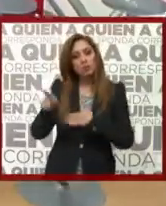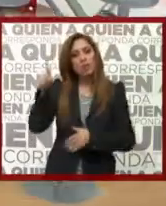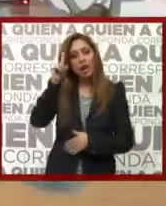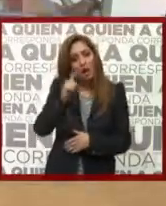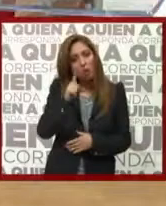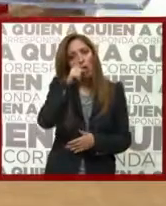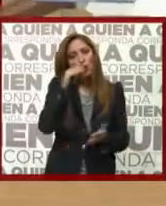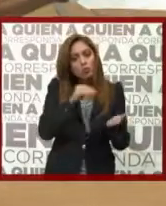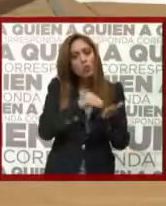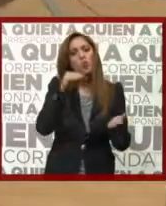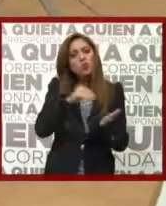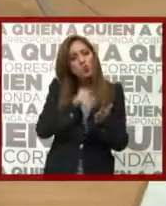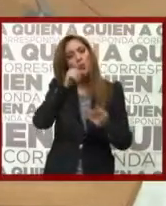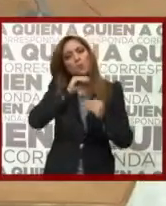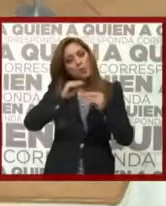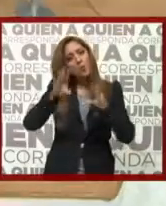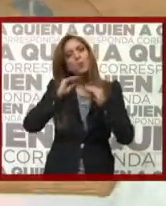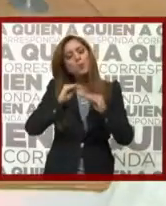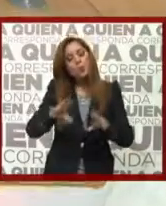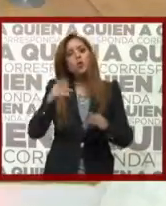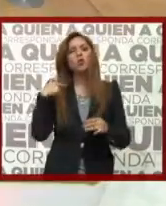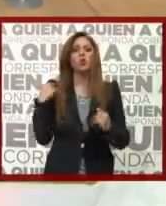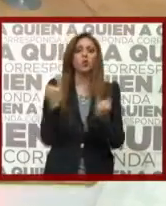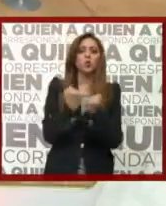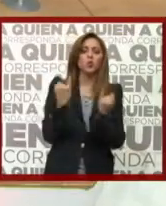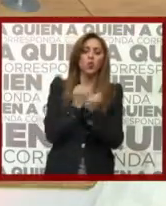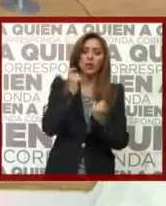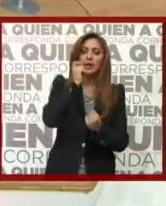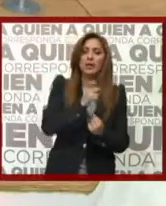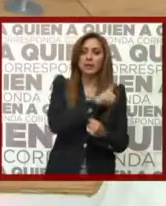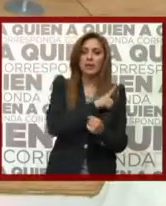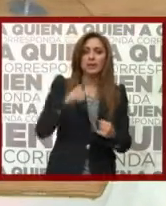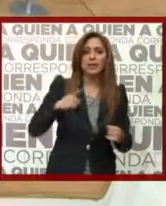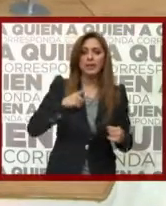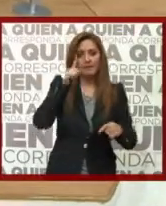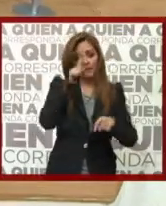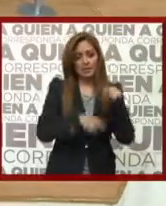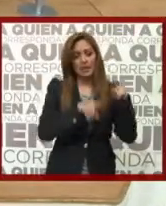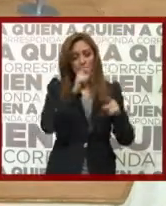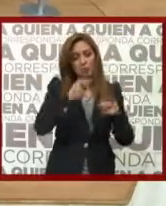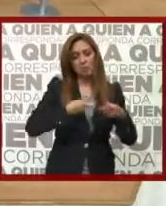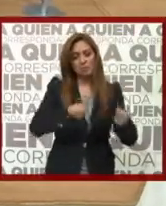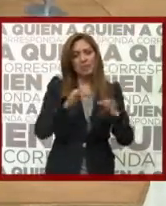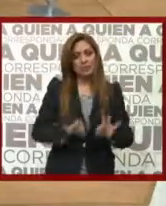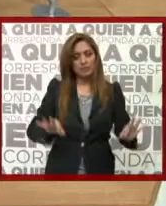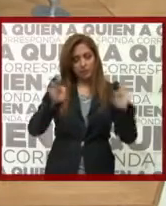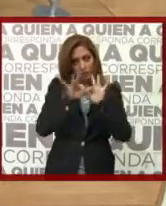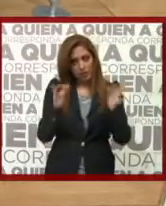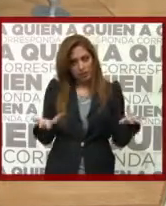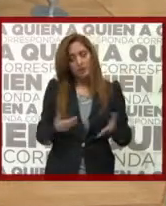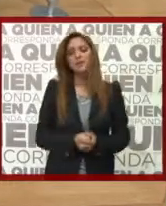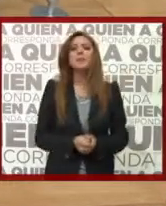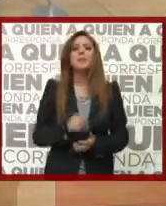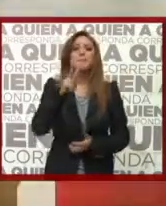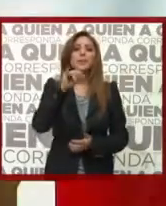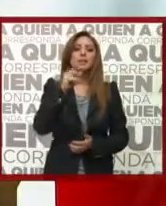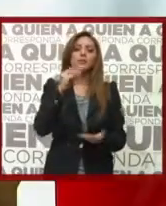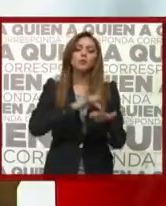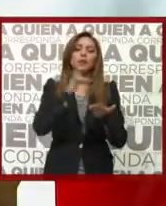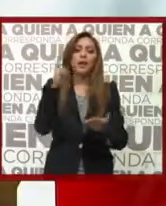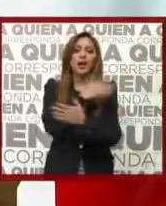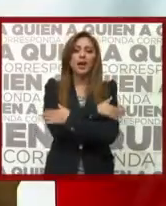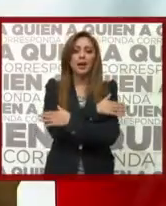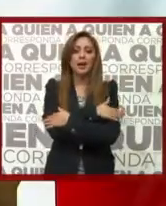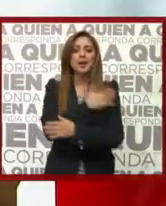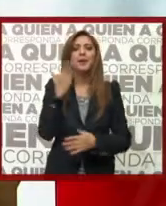aunque tengan el reporte, sigue insistiendo. Yo insisto por acá, tiene que quitar una fuga. No podemos tirar este vital líquido. Vicente Pérez, gracias, muy amable. Te mando un abrazo, muy